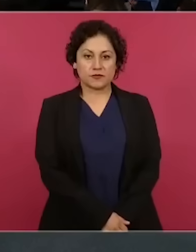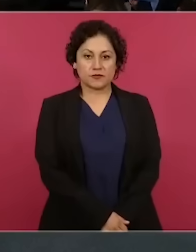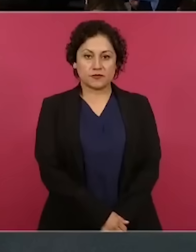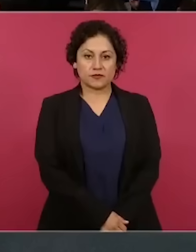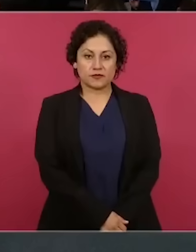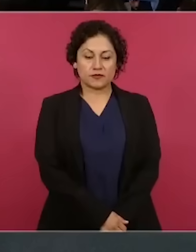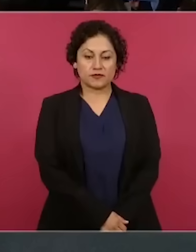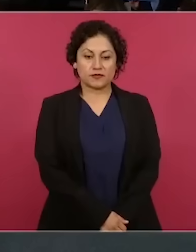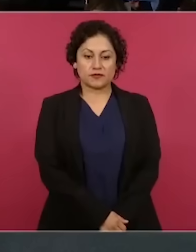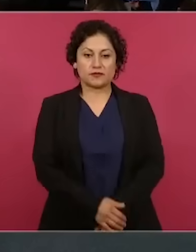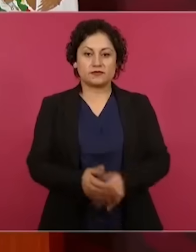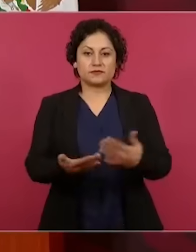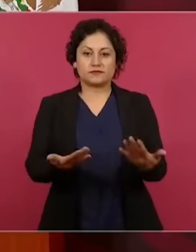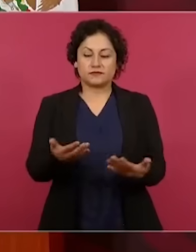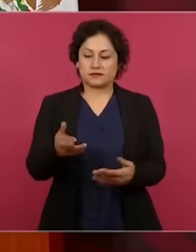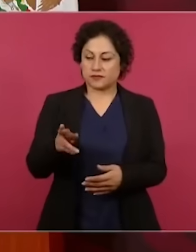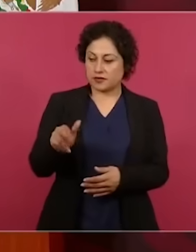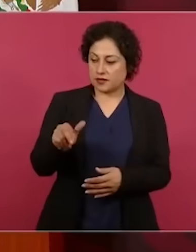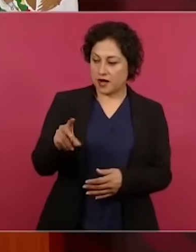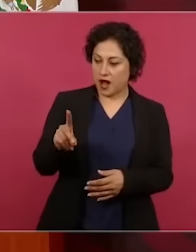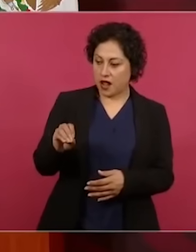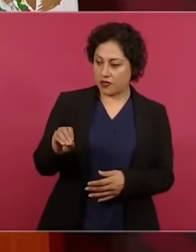Es que Radio Fórmula